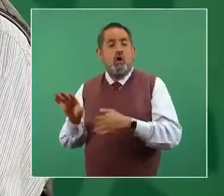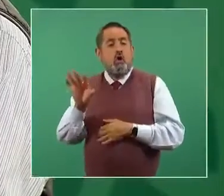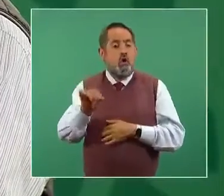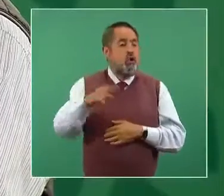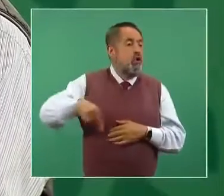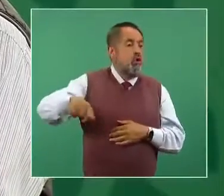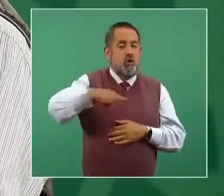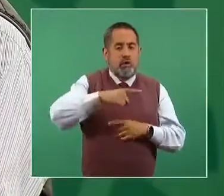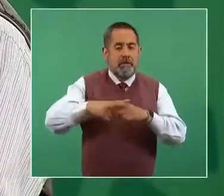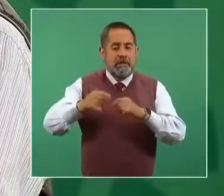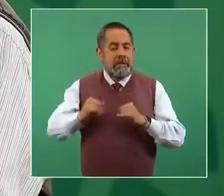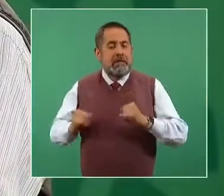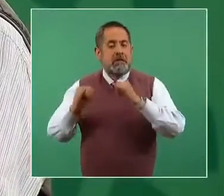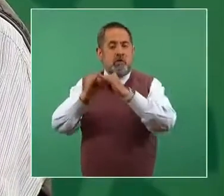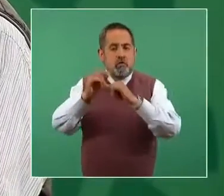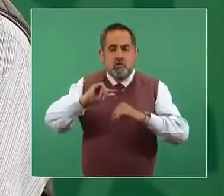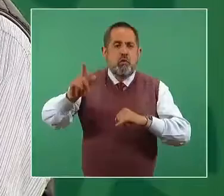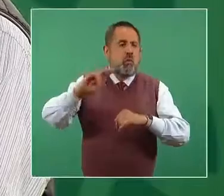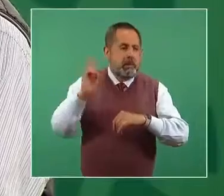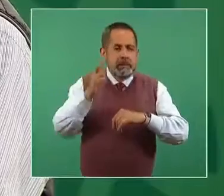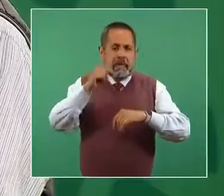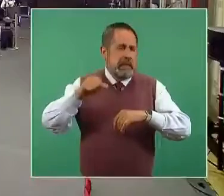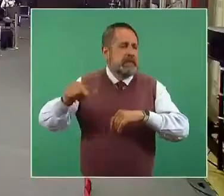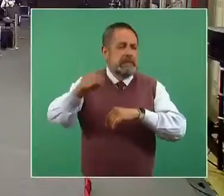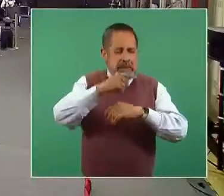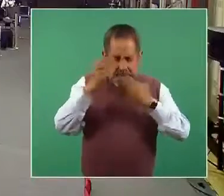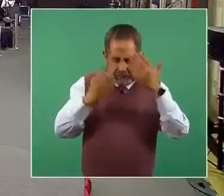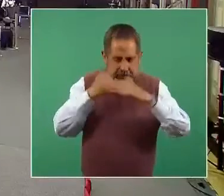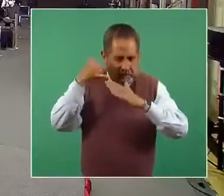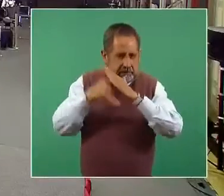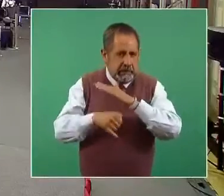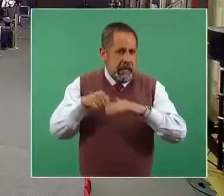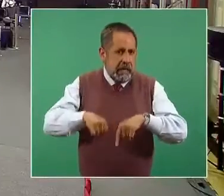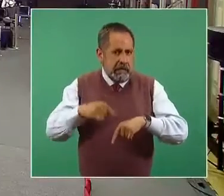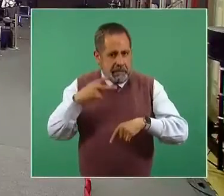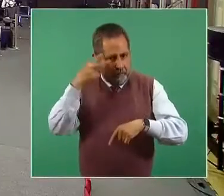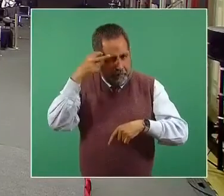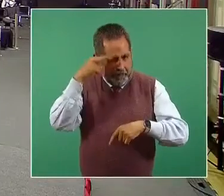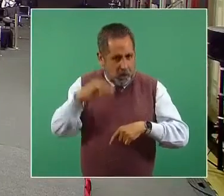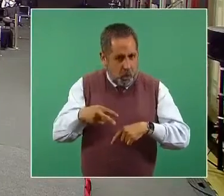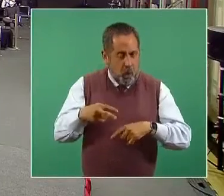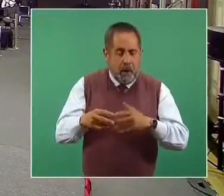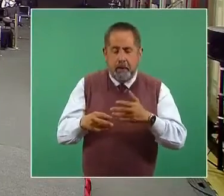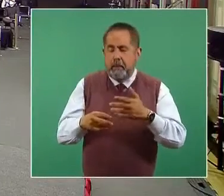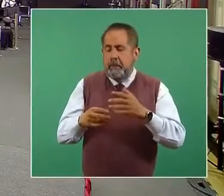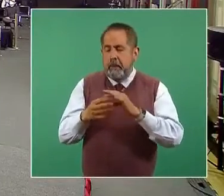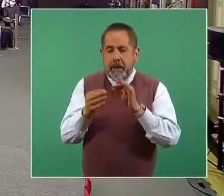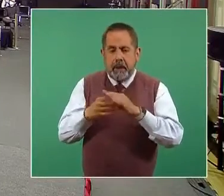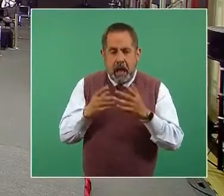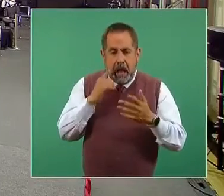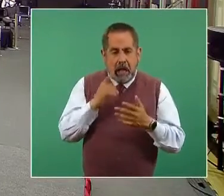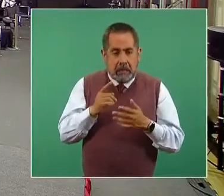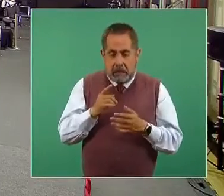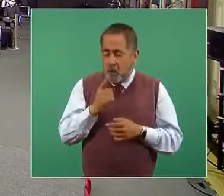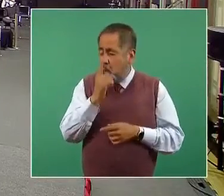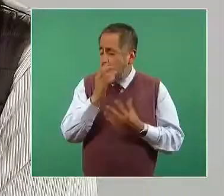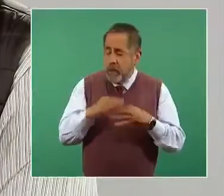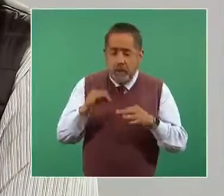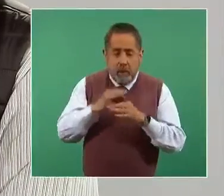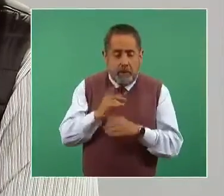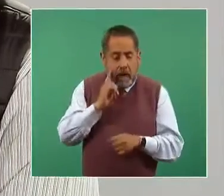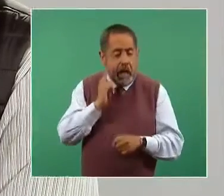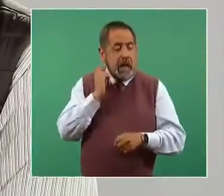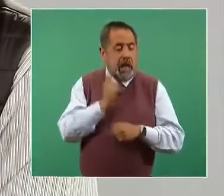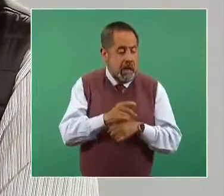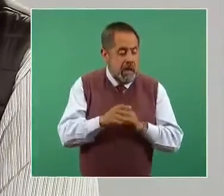serie de instituciones académicas de desarrollo científico en el país, que obviamente el elemento más importante para poder